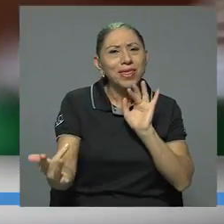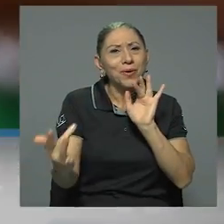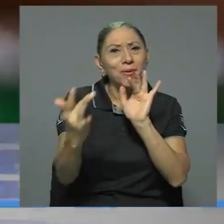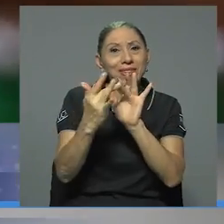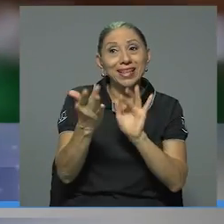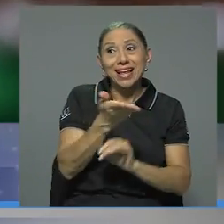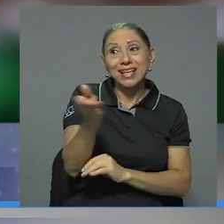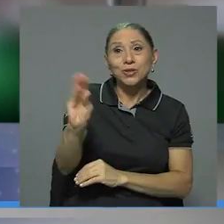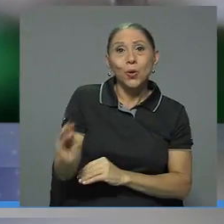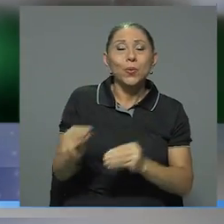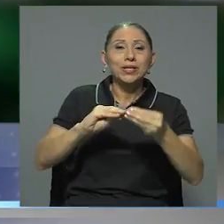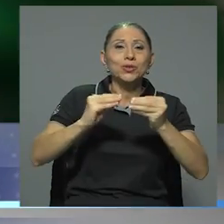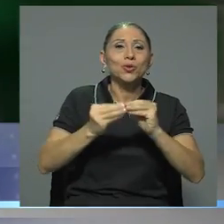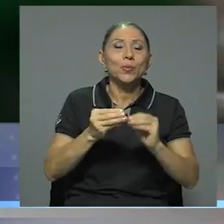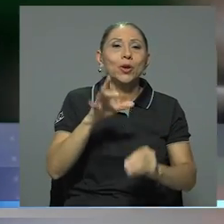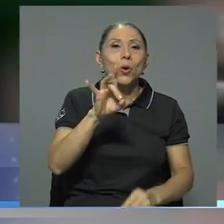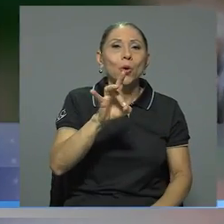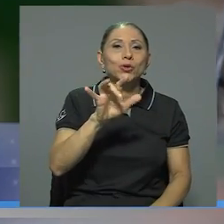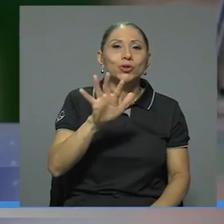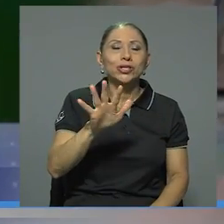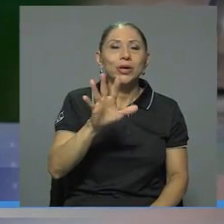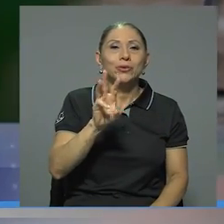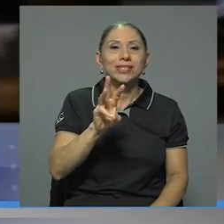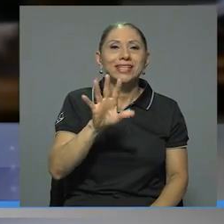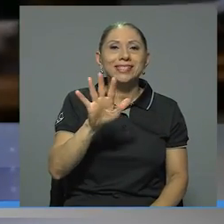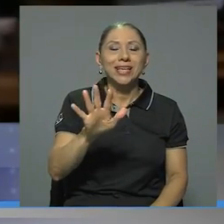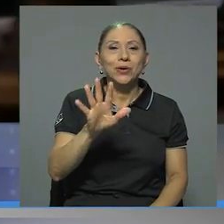contactar a estos jóvenes al número